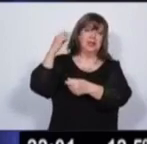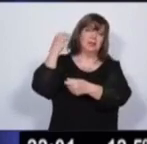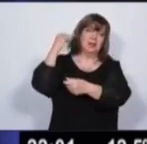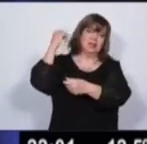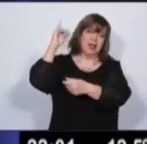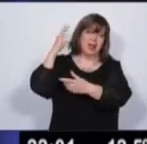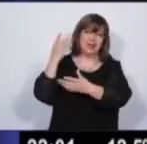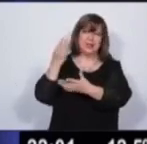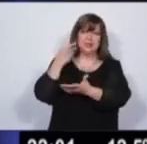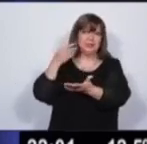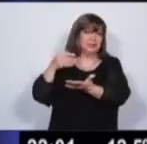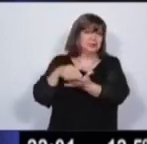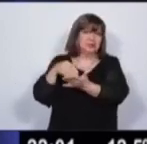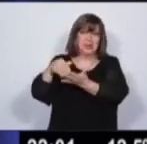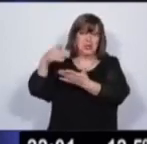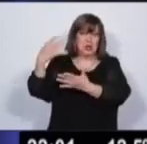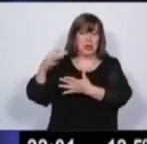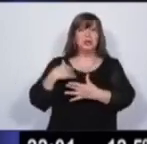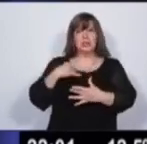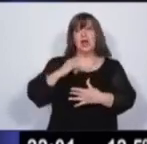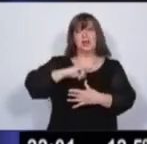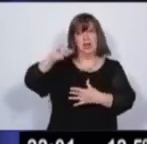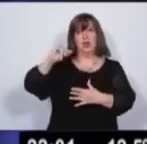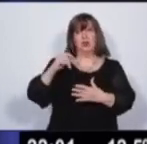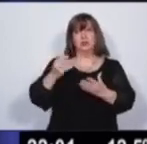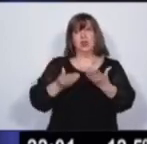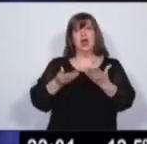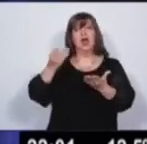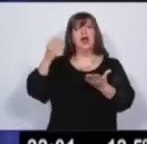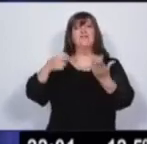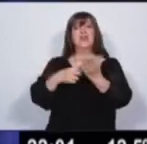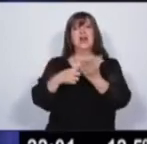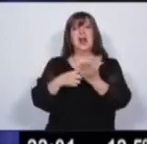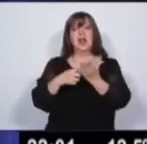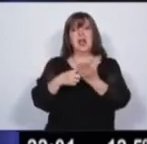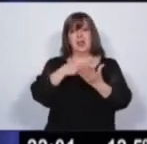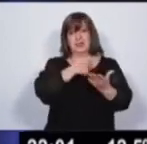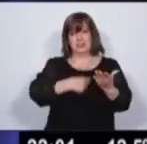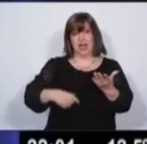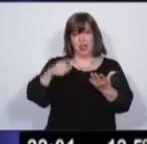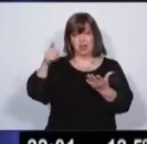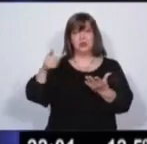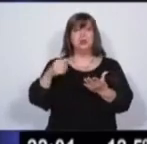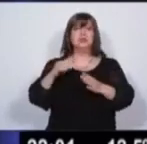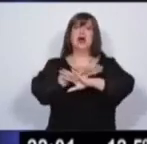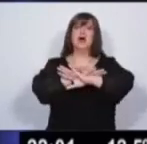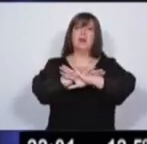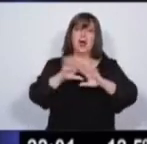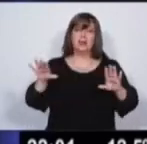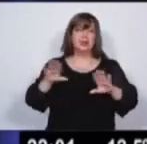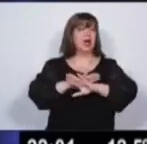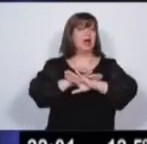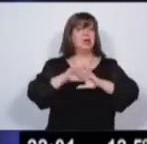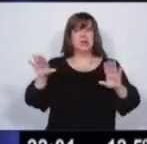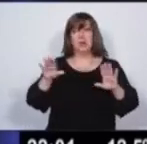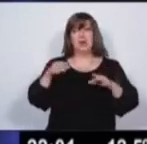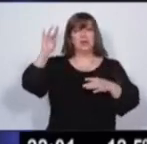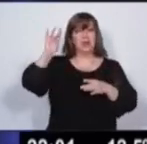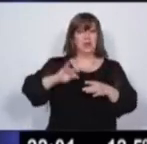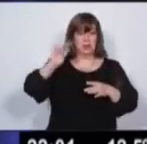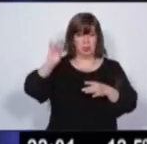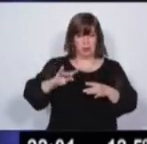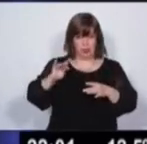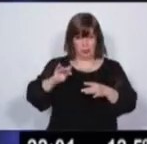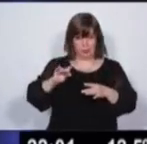como nosotros lo denunciamos en la fiscalía de estado tenemos que terminar con ese saqueo poner fin de la deuda y defender